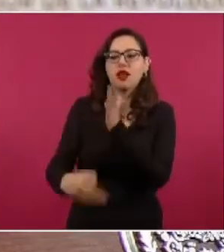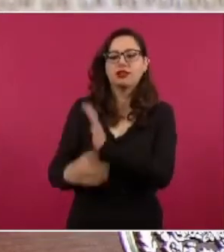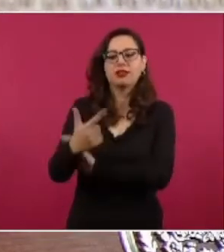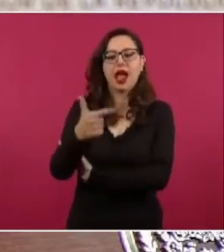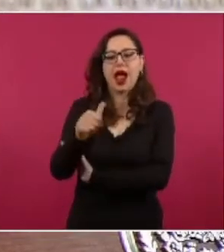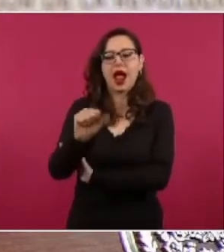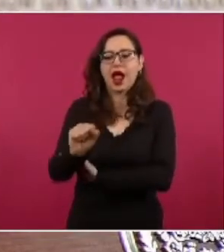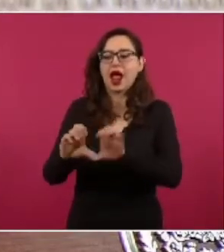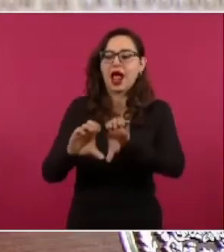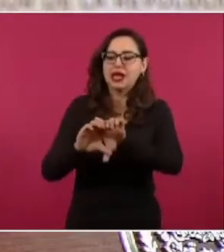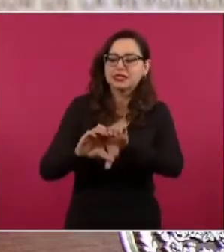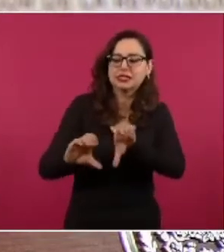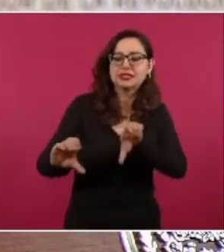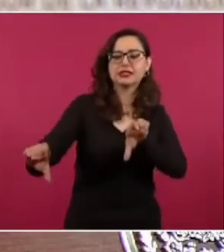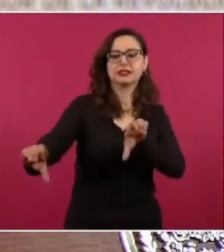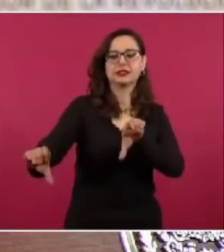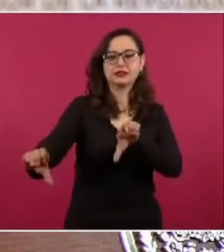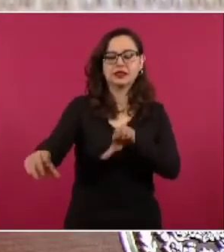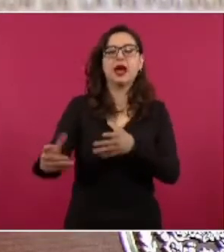y eso se incluyó.